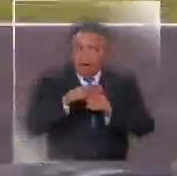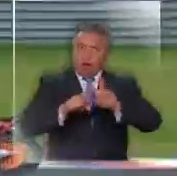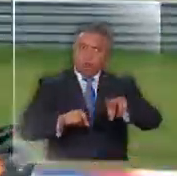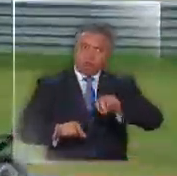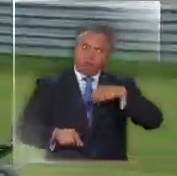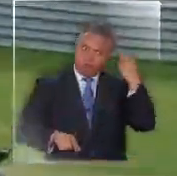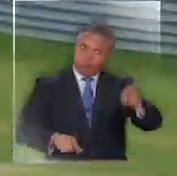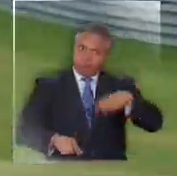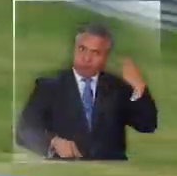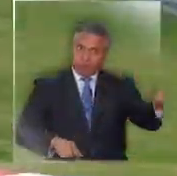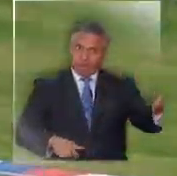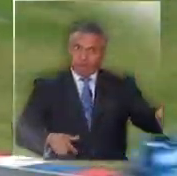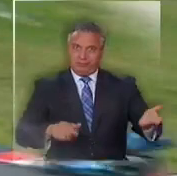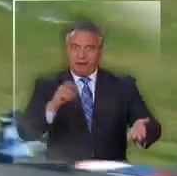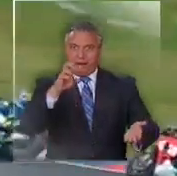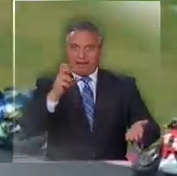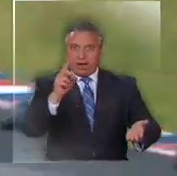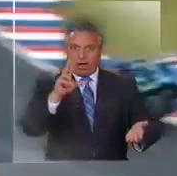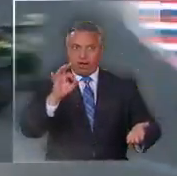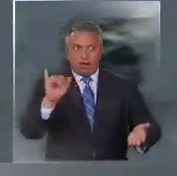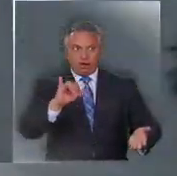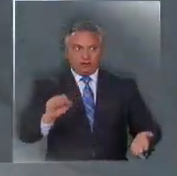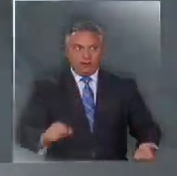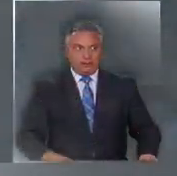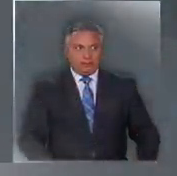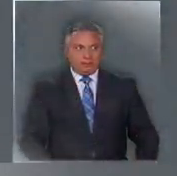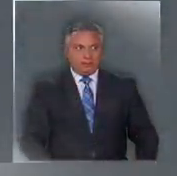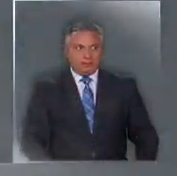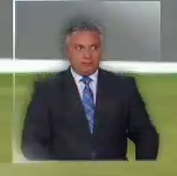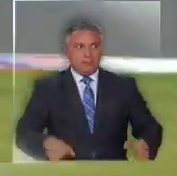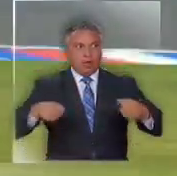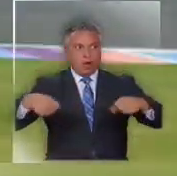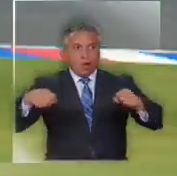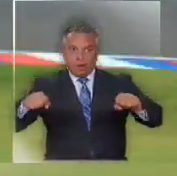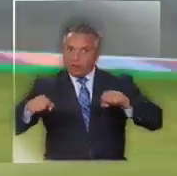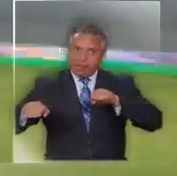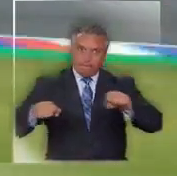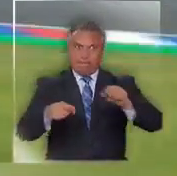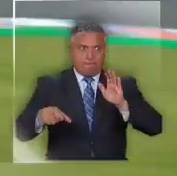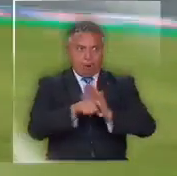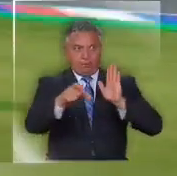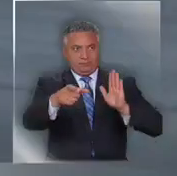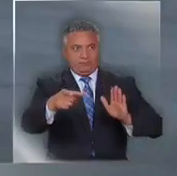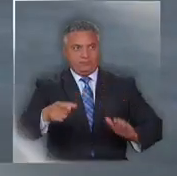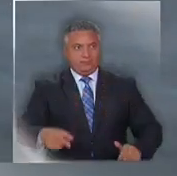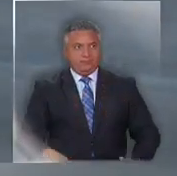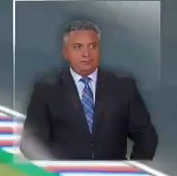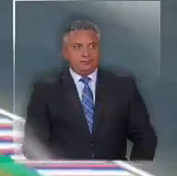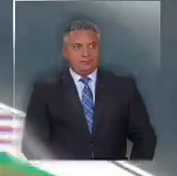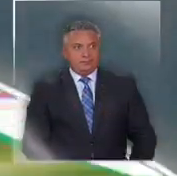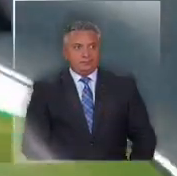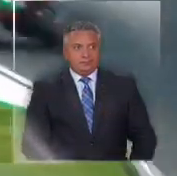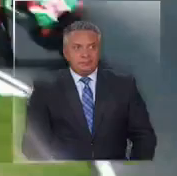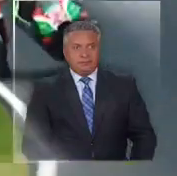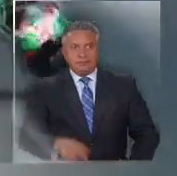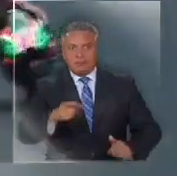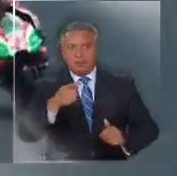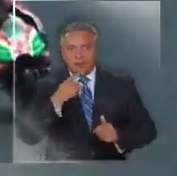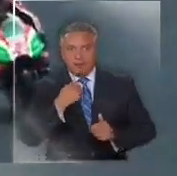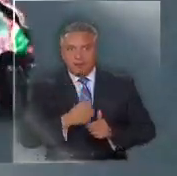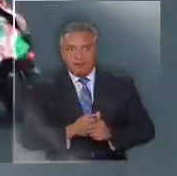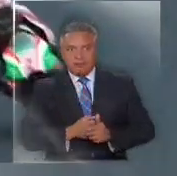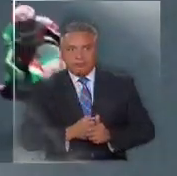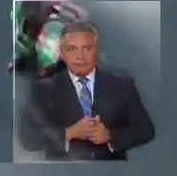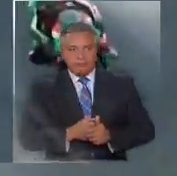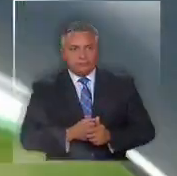Pedrosa. Interior, le ha metido a Dani. Le ha metido la moto Zarco a Dani. Luego, Mar Márquez, actual campeón, casi lanzaba al piso a su coterráneo